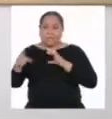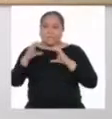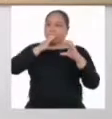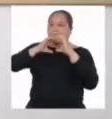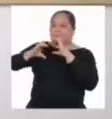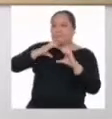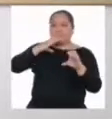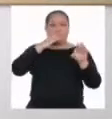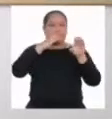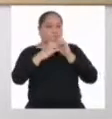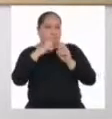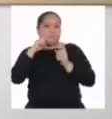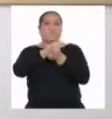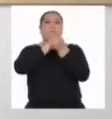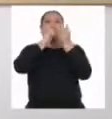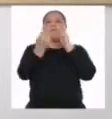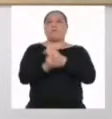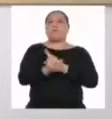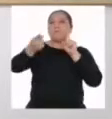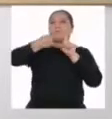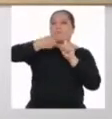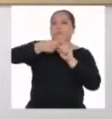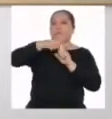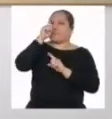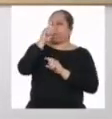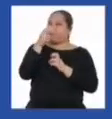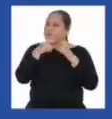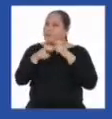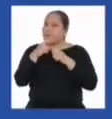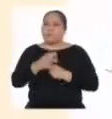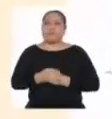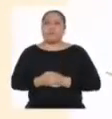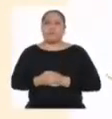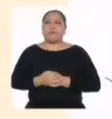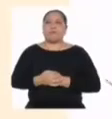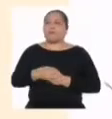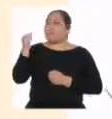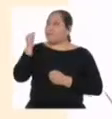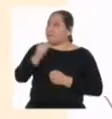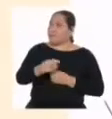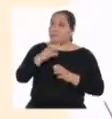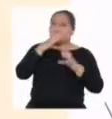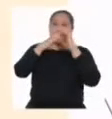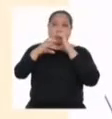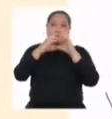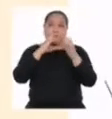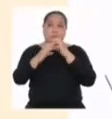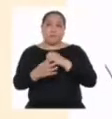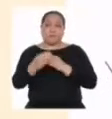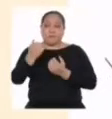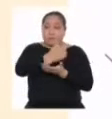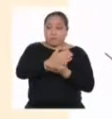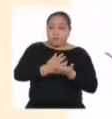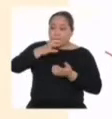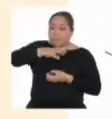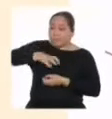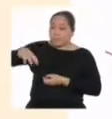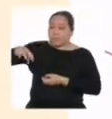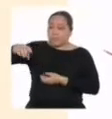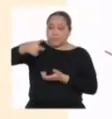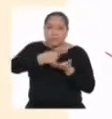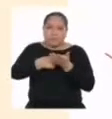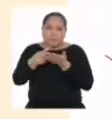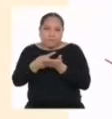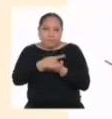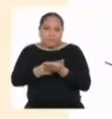capaz de transformar positivamente una situación. En el diálogo, las partes informan,